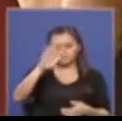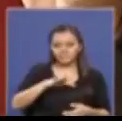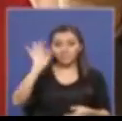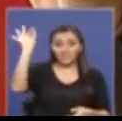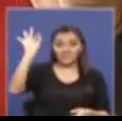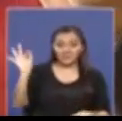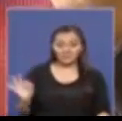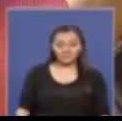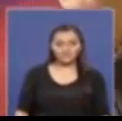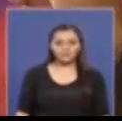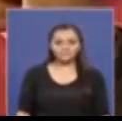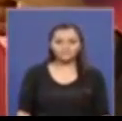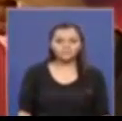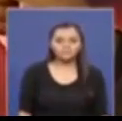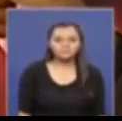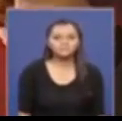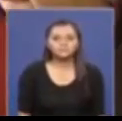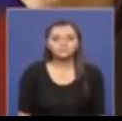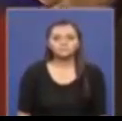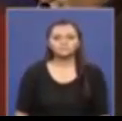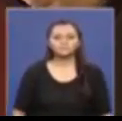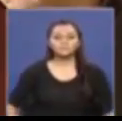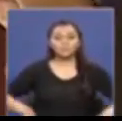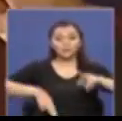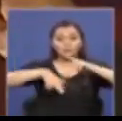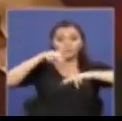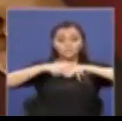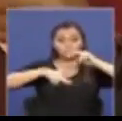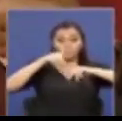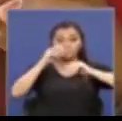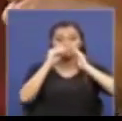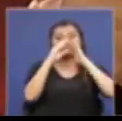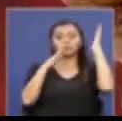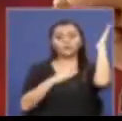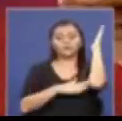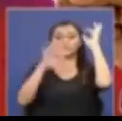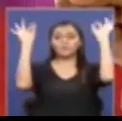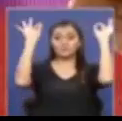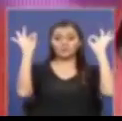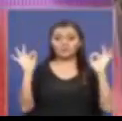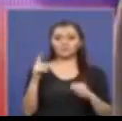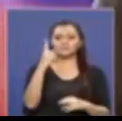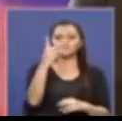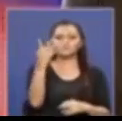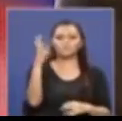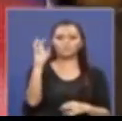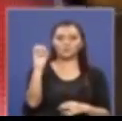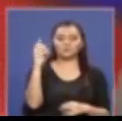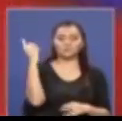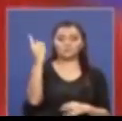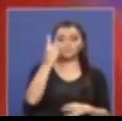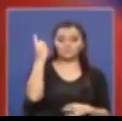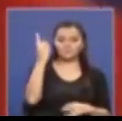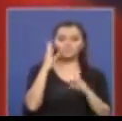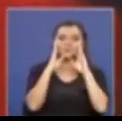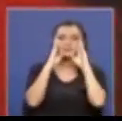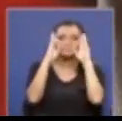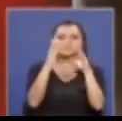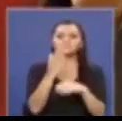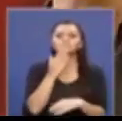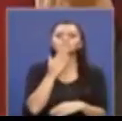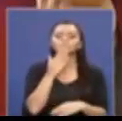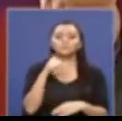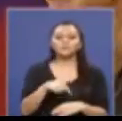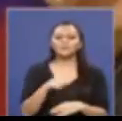sector eléctrico, construir un proyecto hidroeléctrico de 140 megavatios para atender